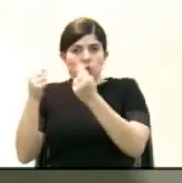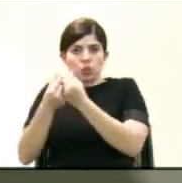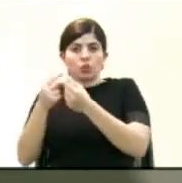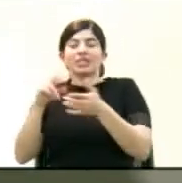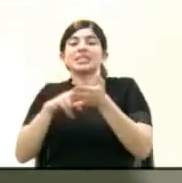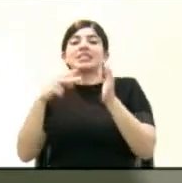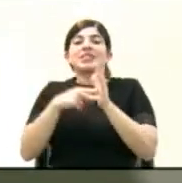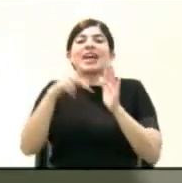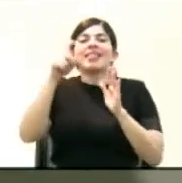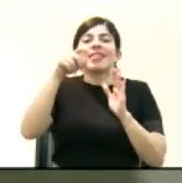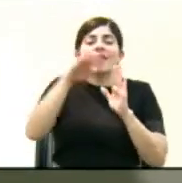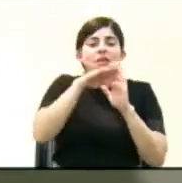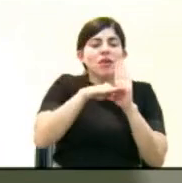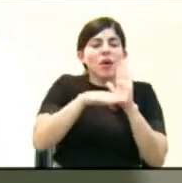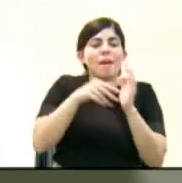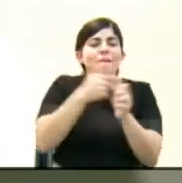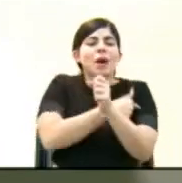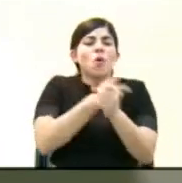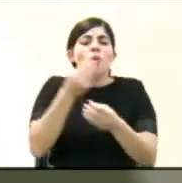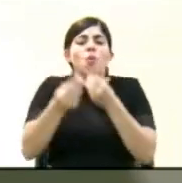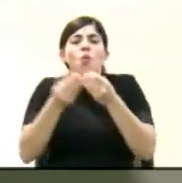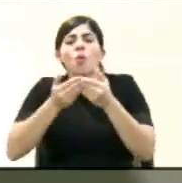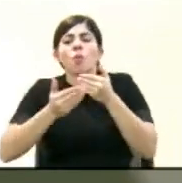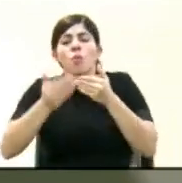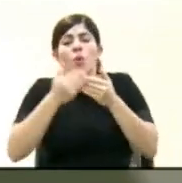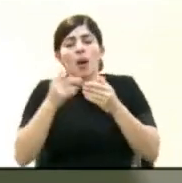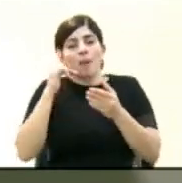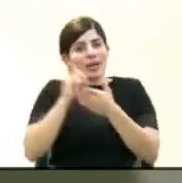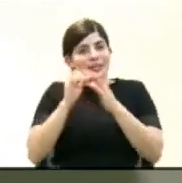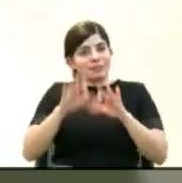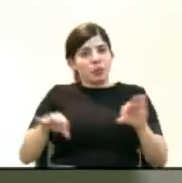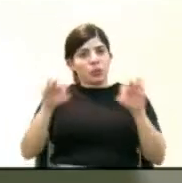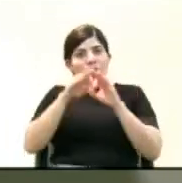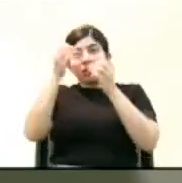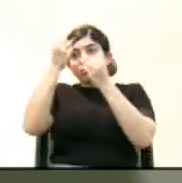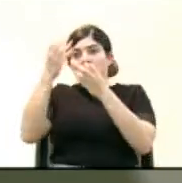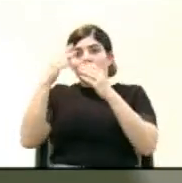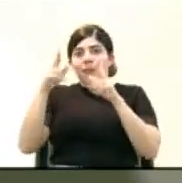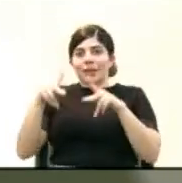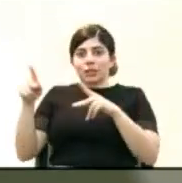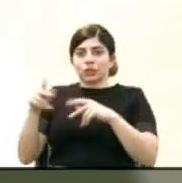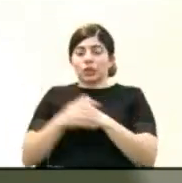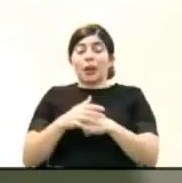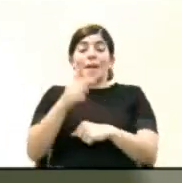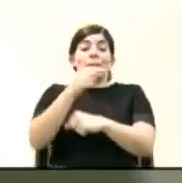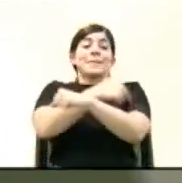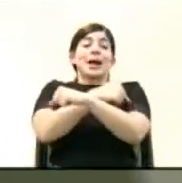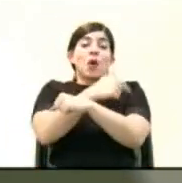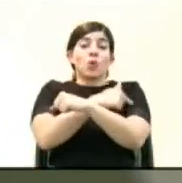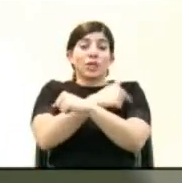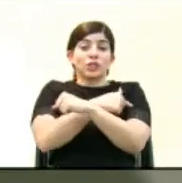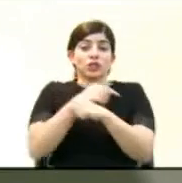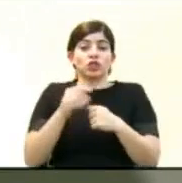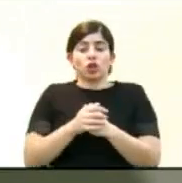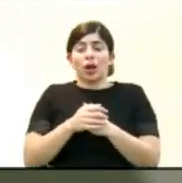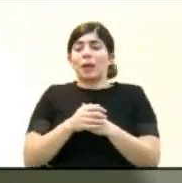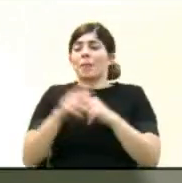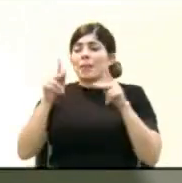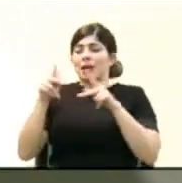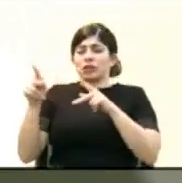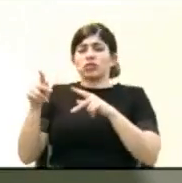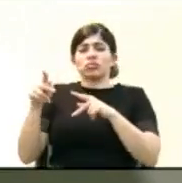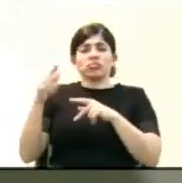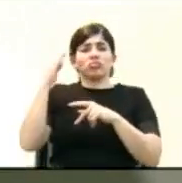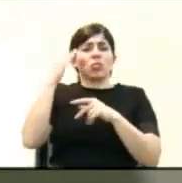definir cómo se va a hacer la vacunación. En todo caso, es muy importante que la gente sepa, la vacunación heteróloga es buena, o sea, es muy buena, genera un buen nivel